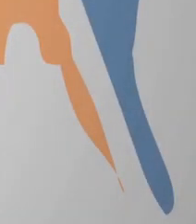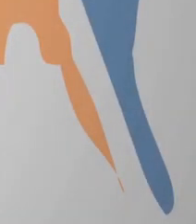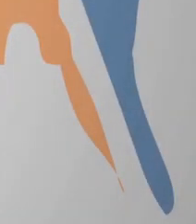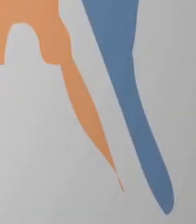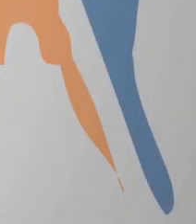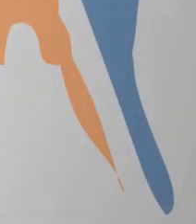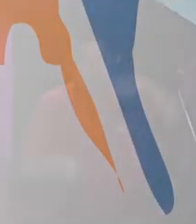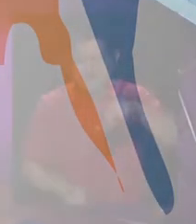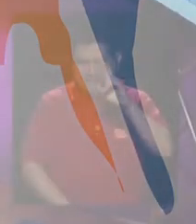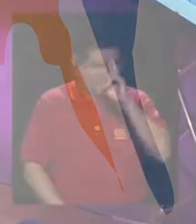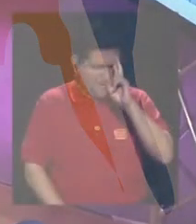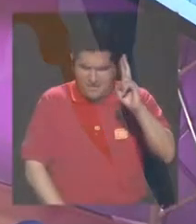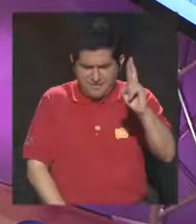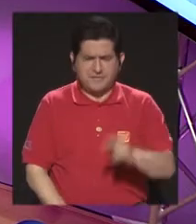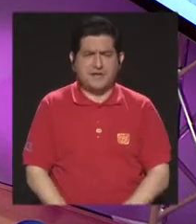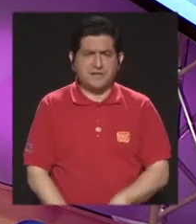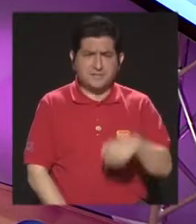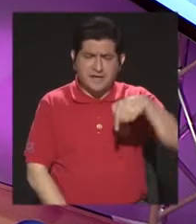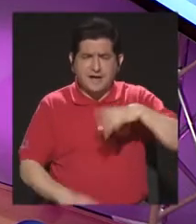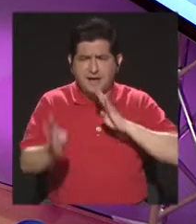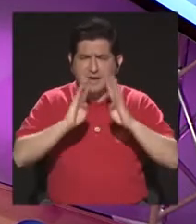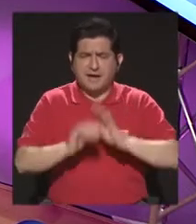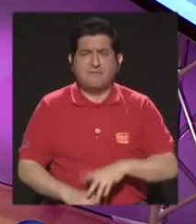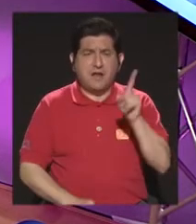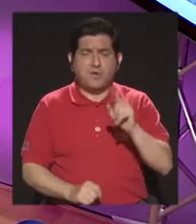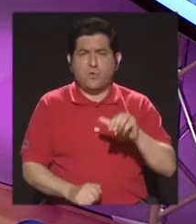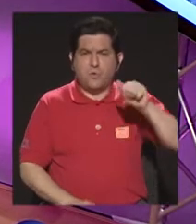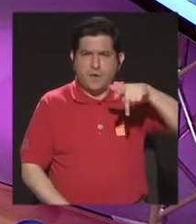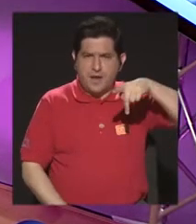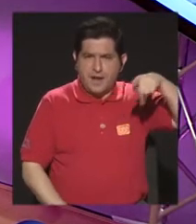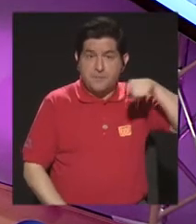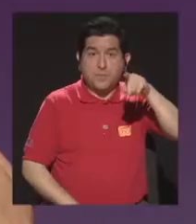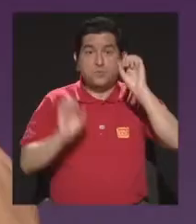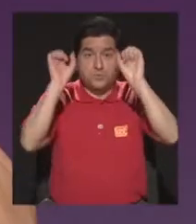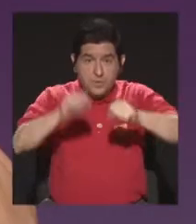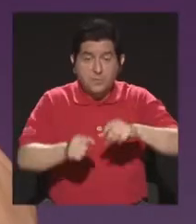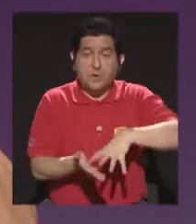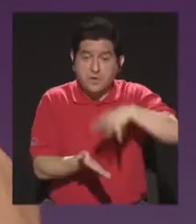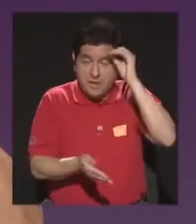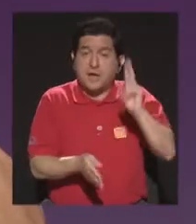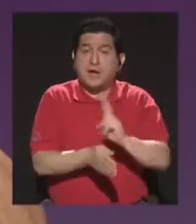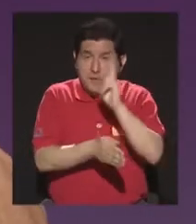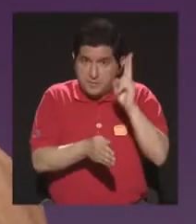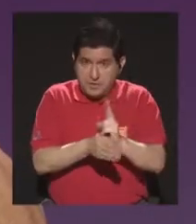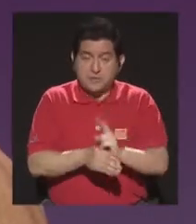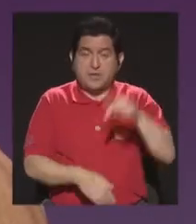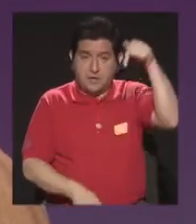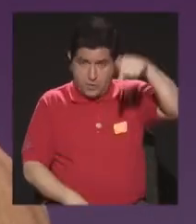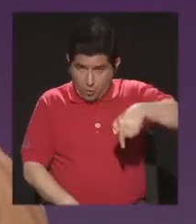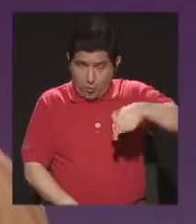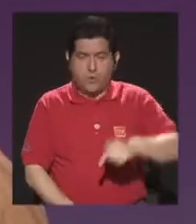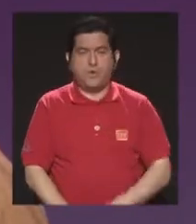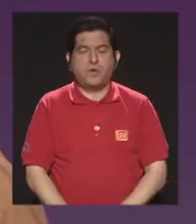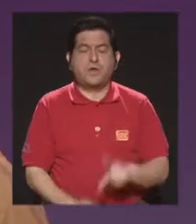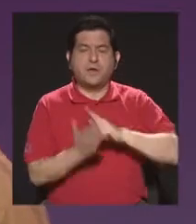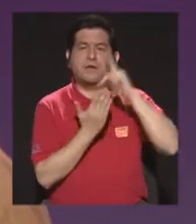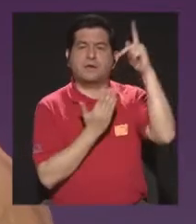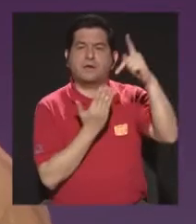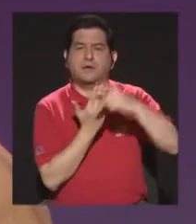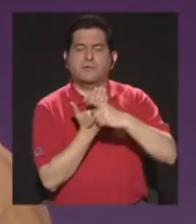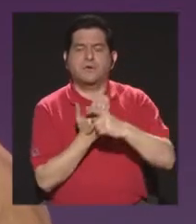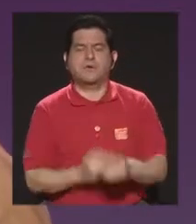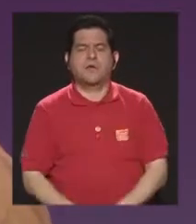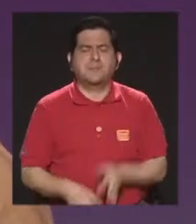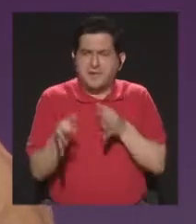Estamos de regreso con Irreverentes. Estamos hablando de una aplicación que usted puede aprender a usar. Hoy en este programa